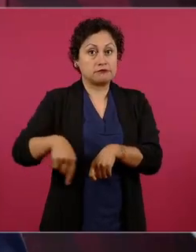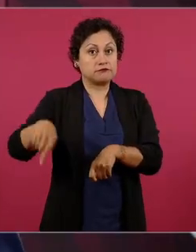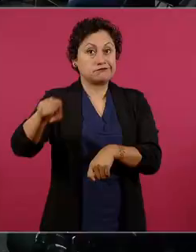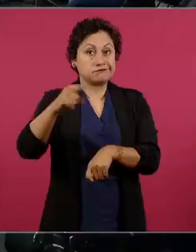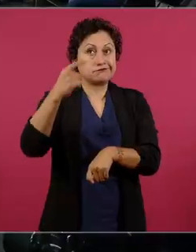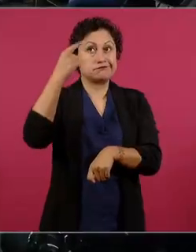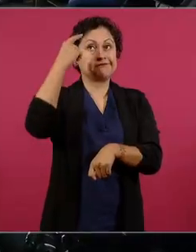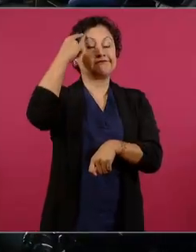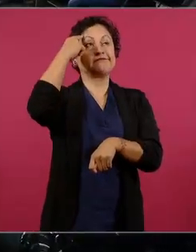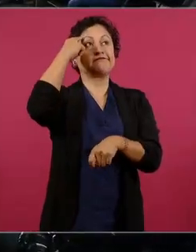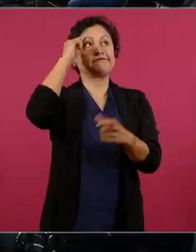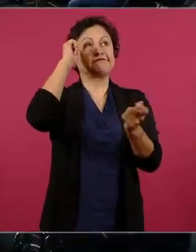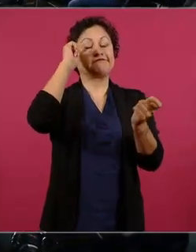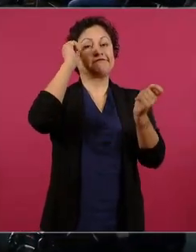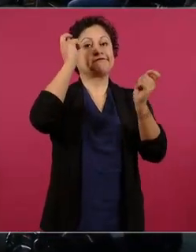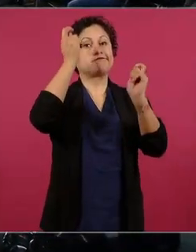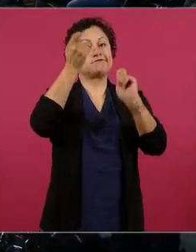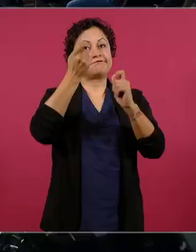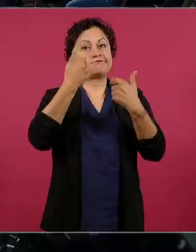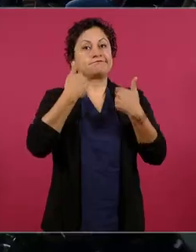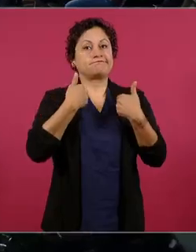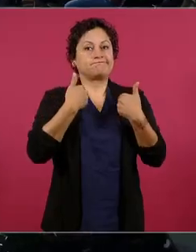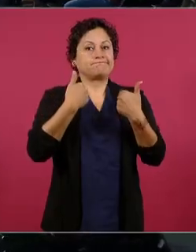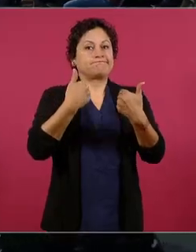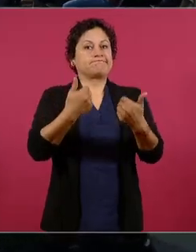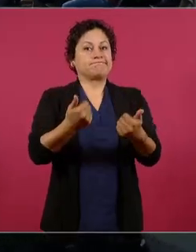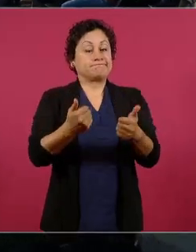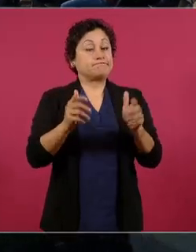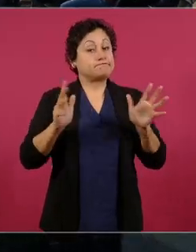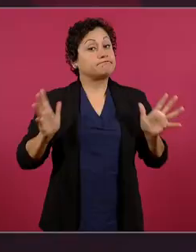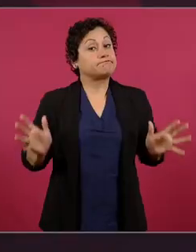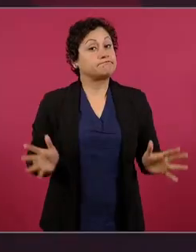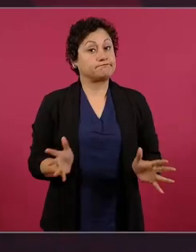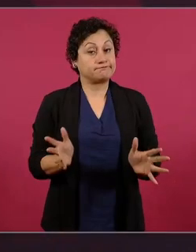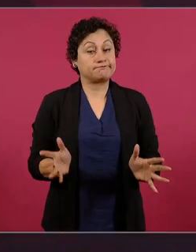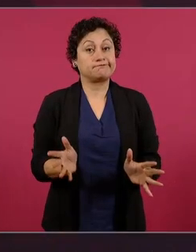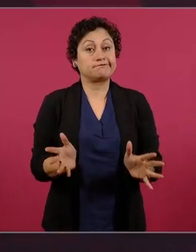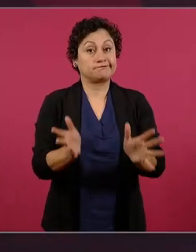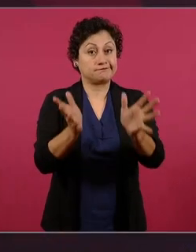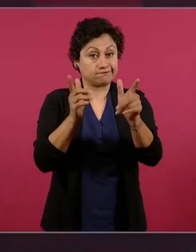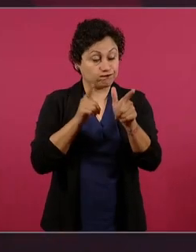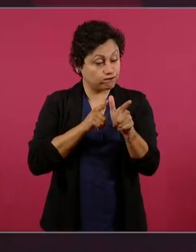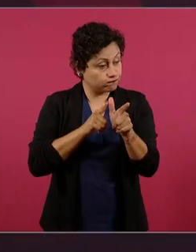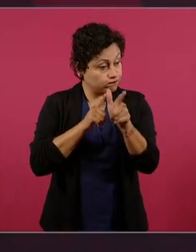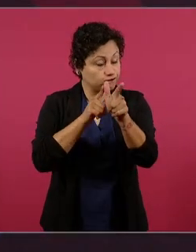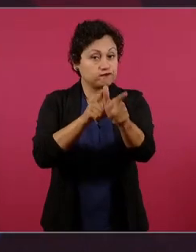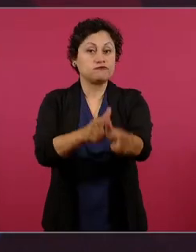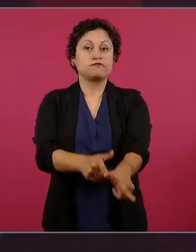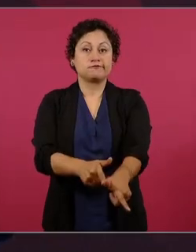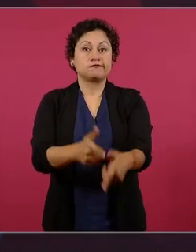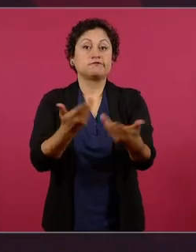conciencias, y los medios son importantísimos. Y si